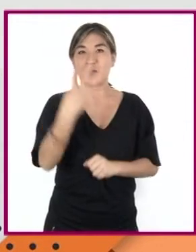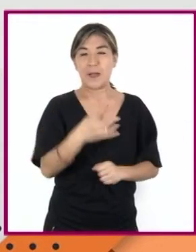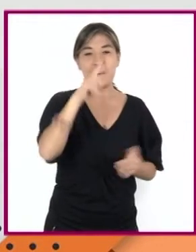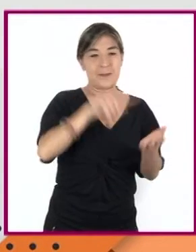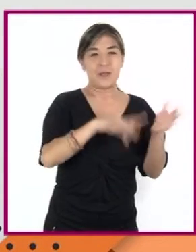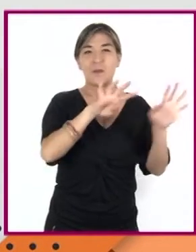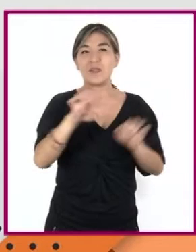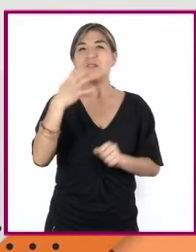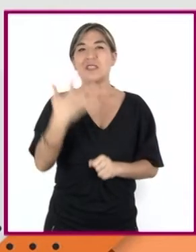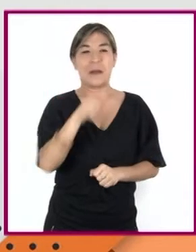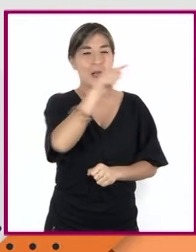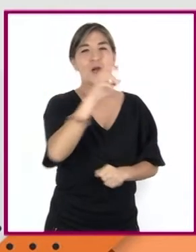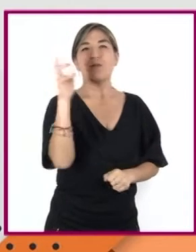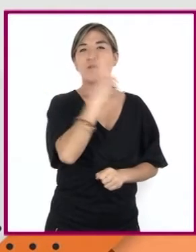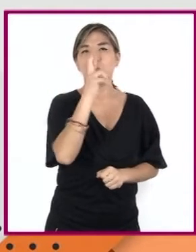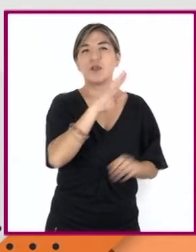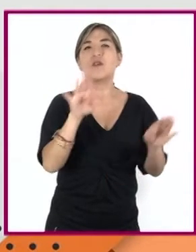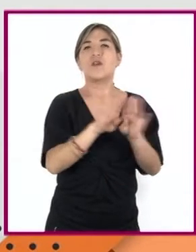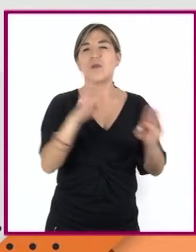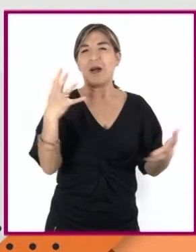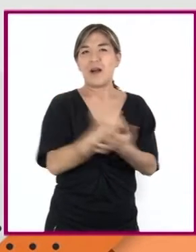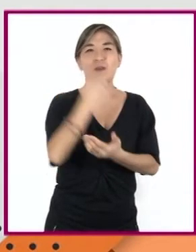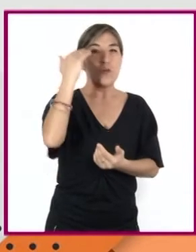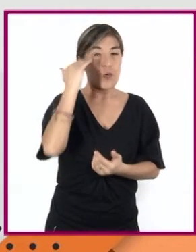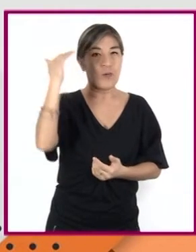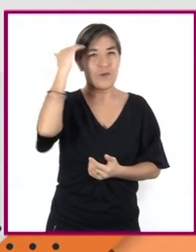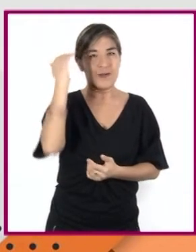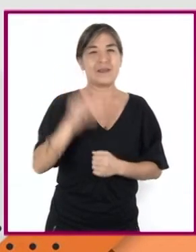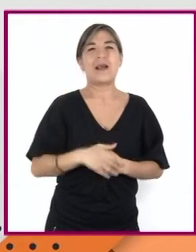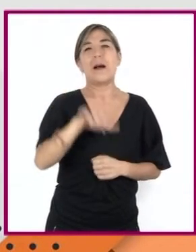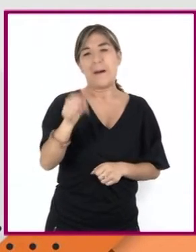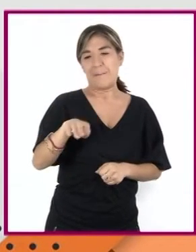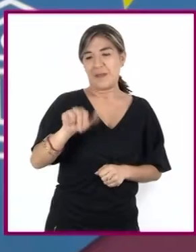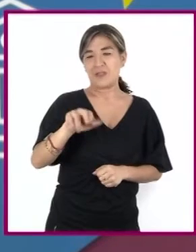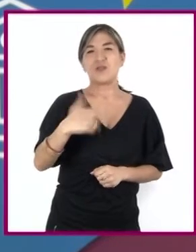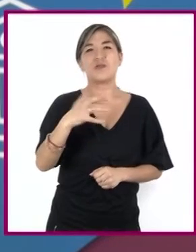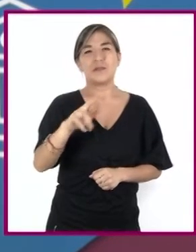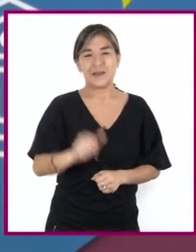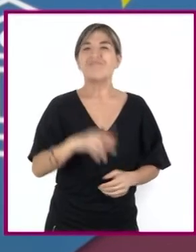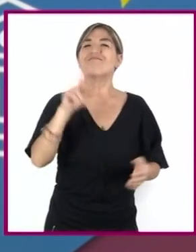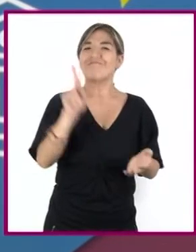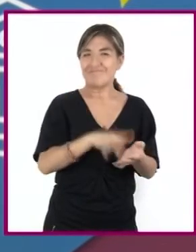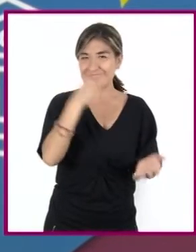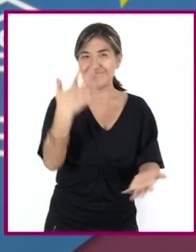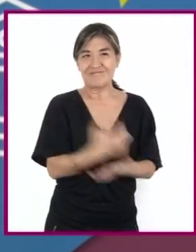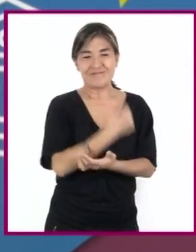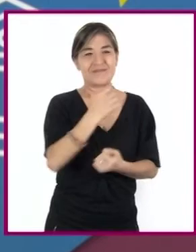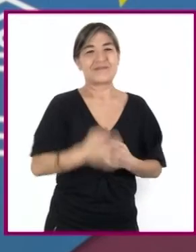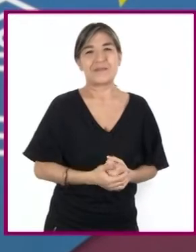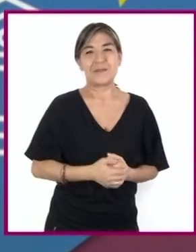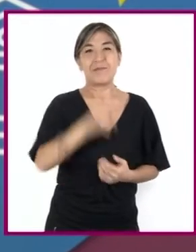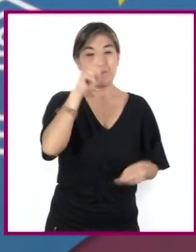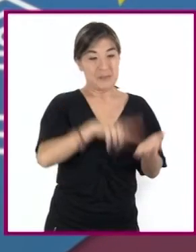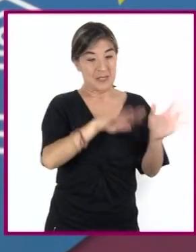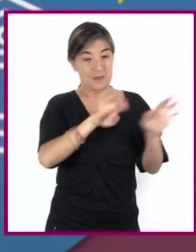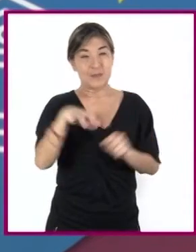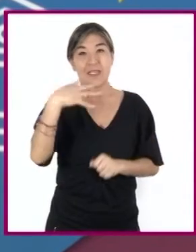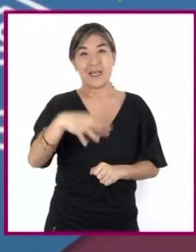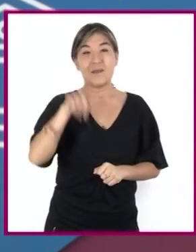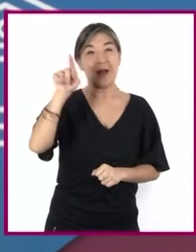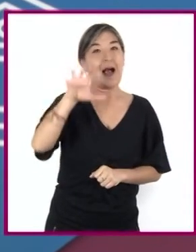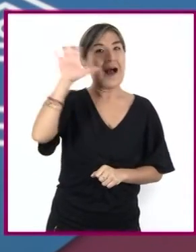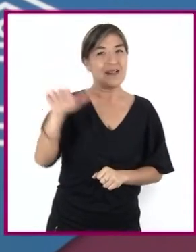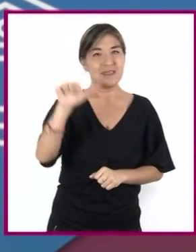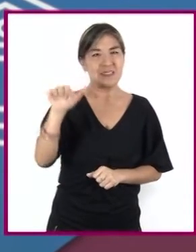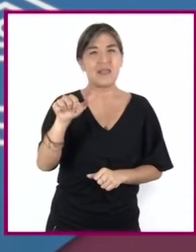contra Rusia por el control de Corea y Manchuria. Volvió a triunfar. Para 1914, en Asia, Reino